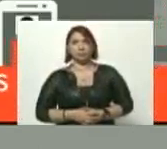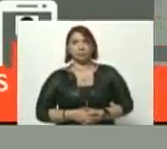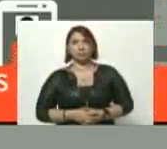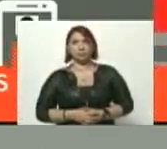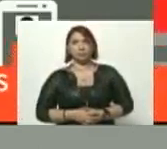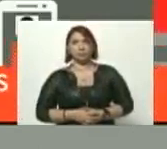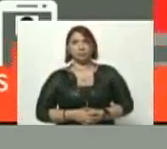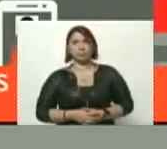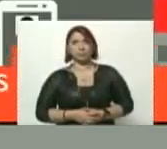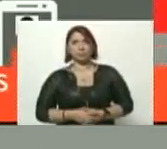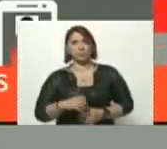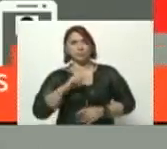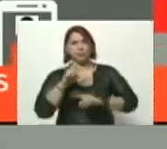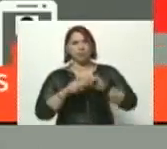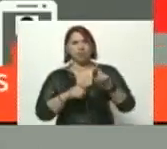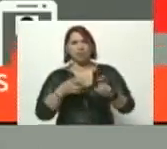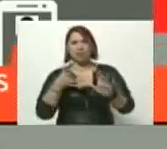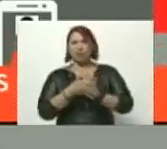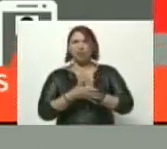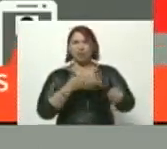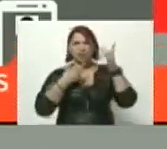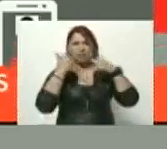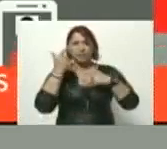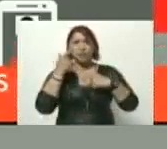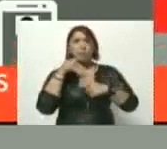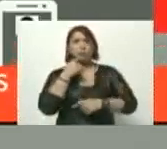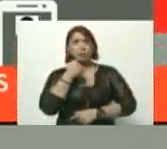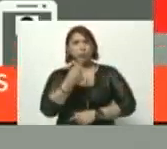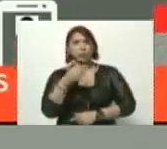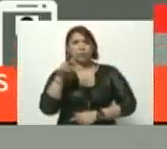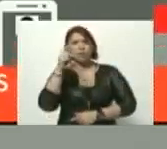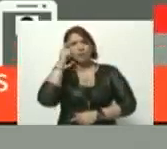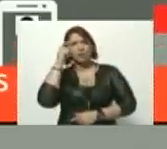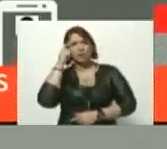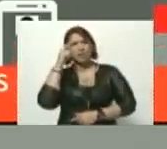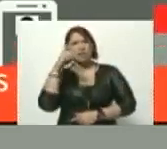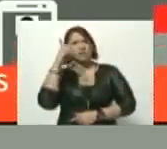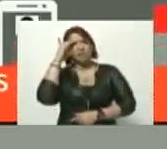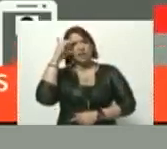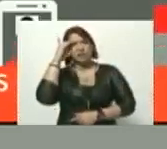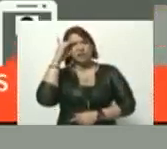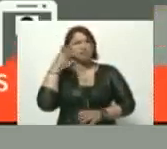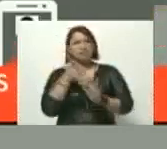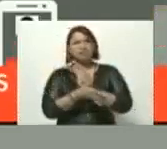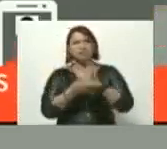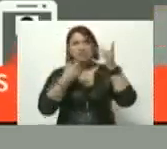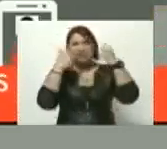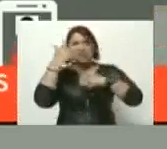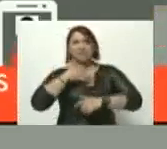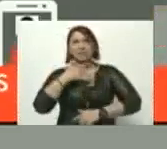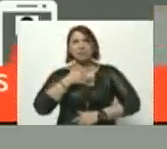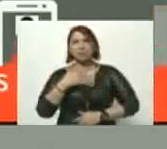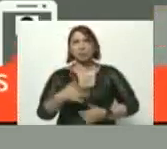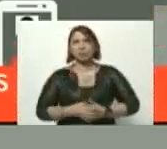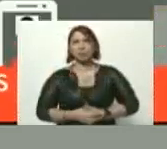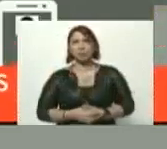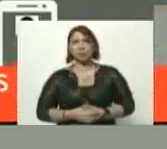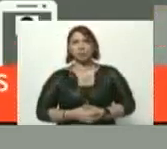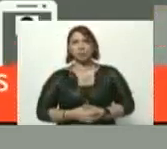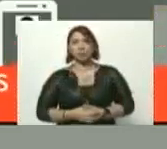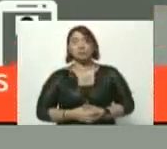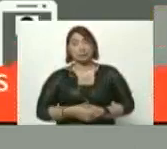Me pregunte, ¿qué es el chavismo? Yo te digo, Vanessa, Celsi, el chavismo es